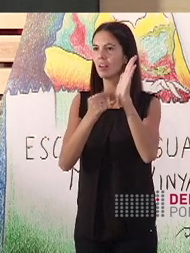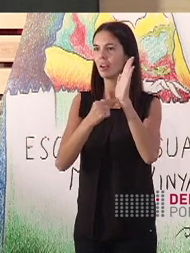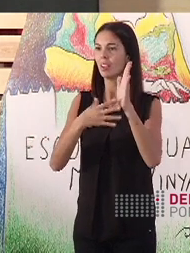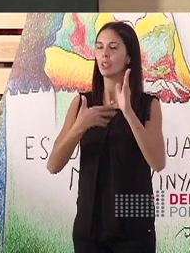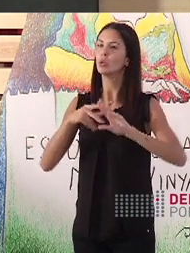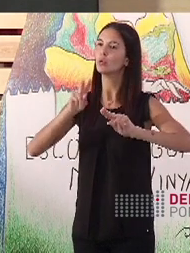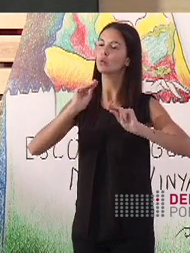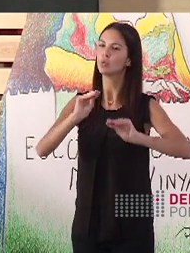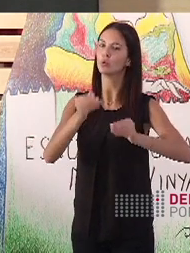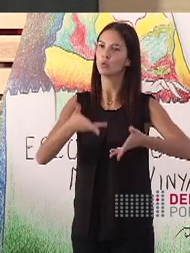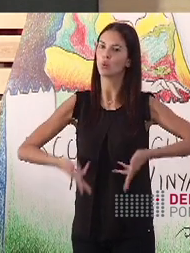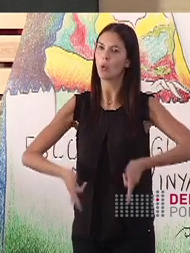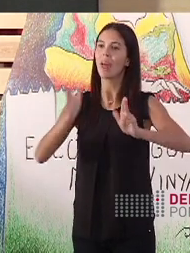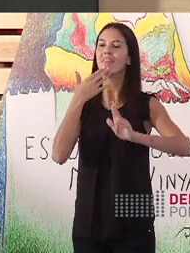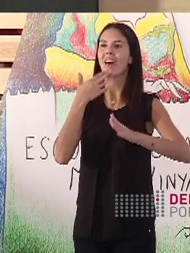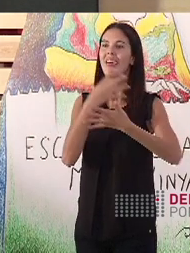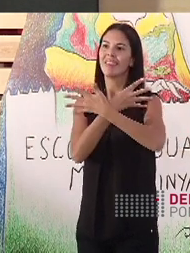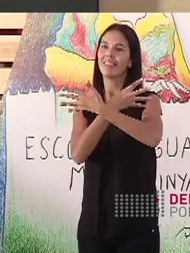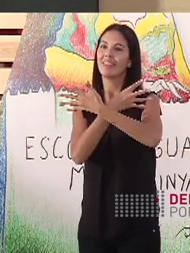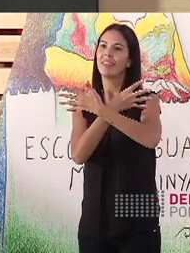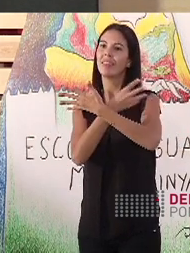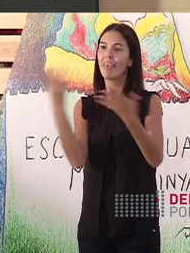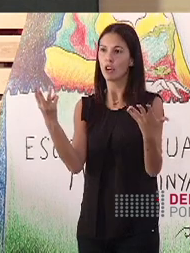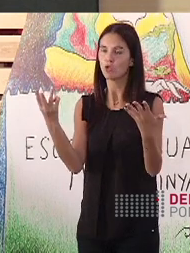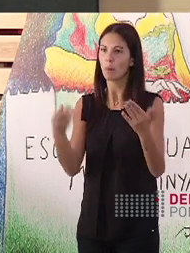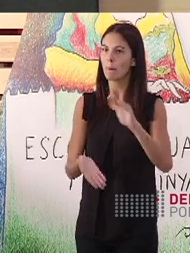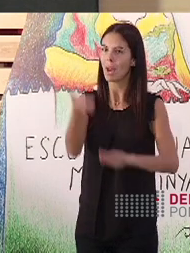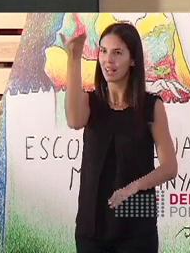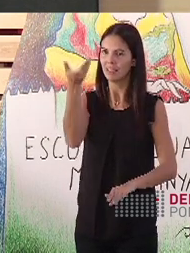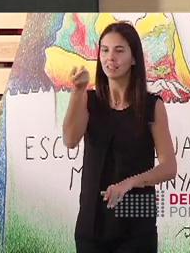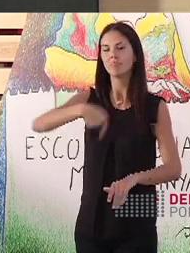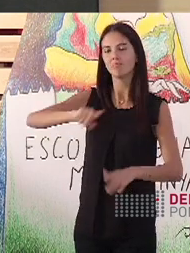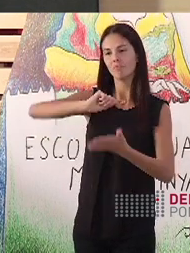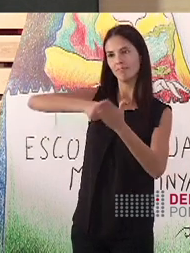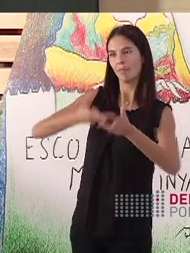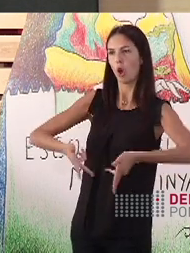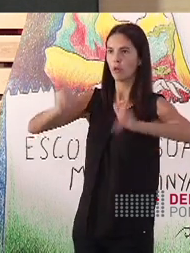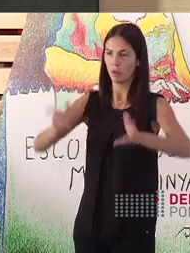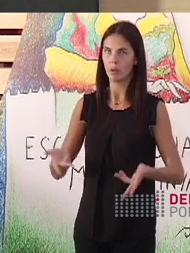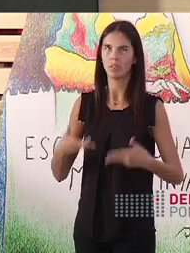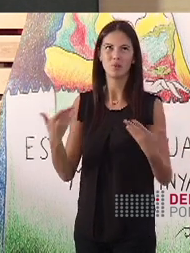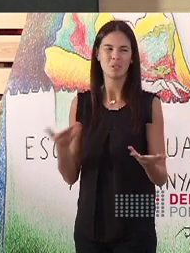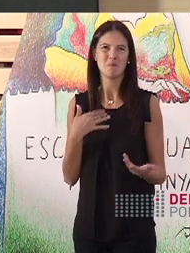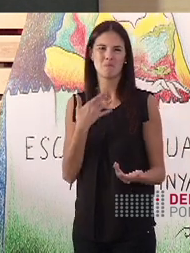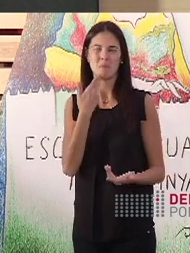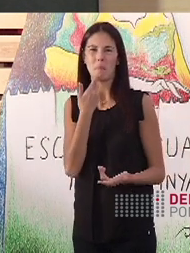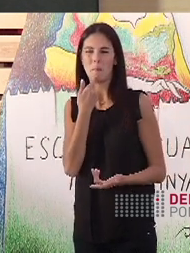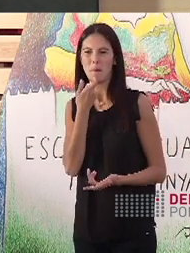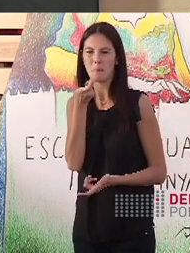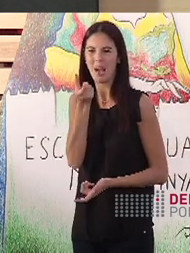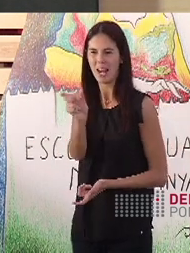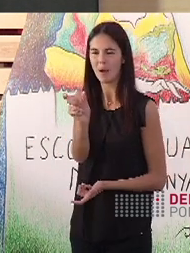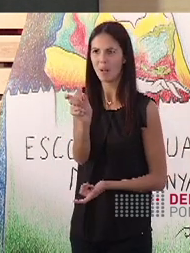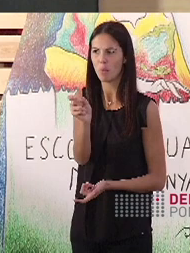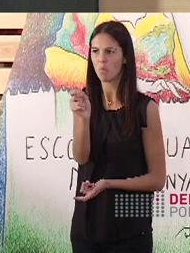de 18 años y han dado su consentimiento. Por eso también nosotras queremos volver un poco sobre esta palabra, ¿no?